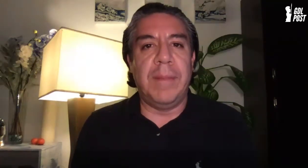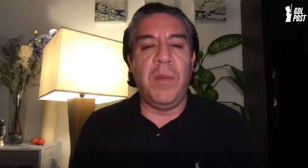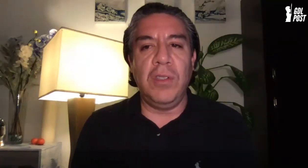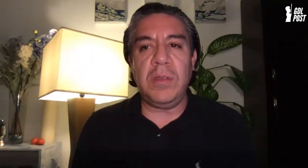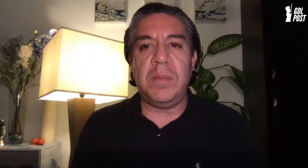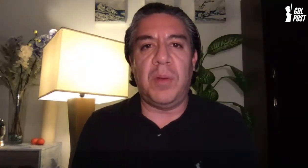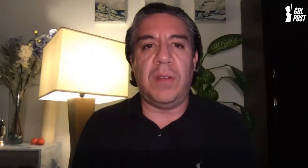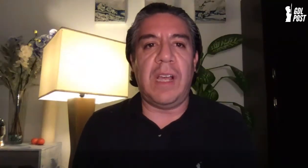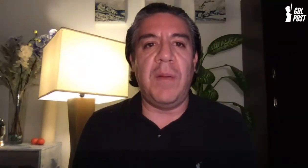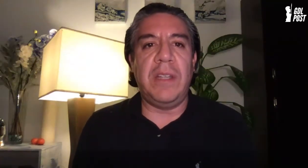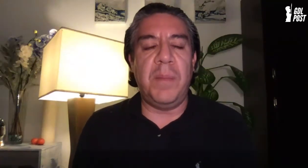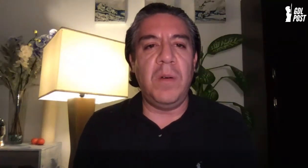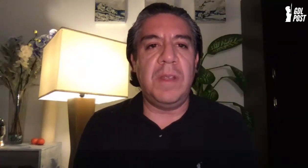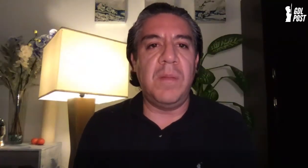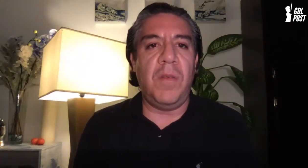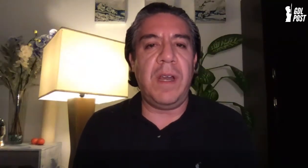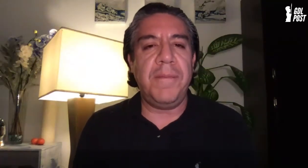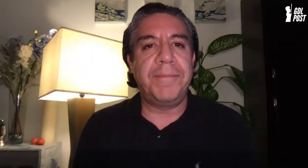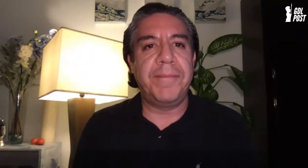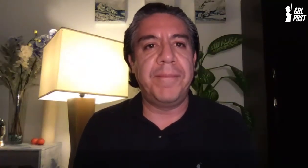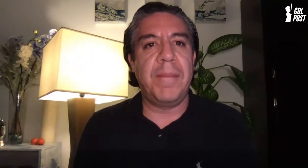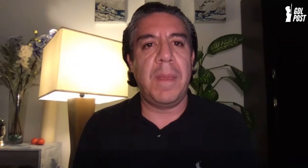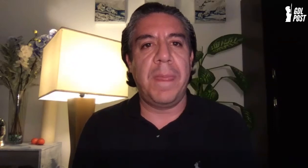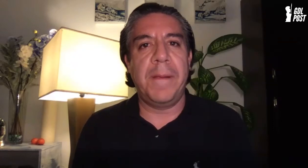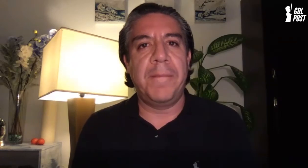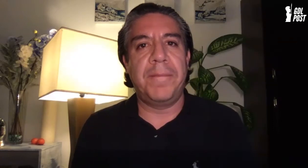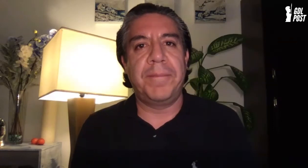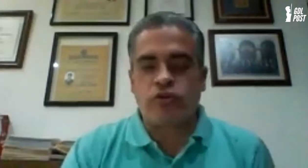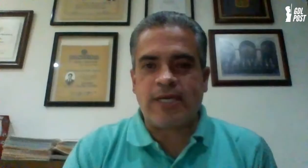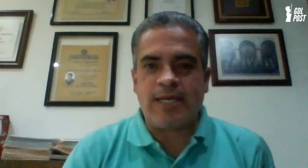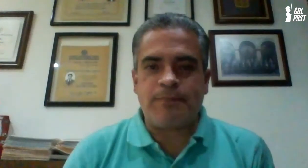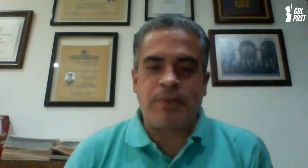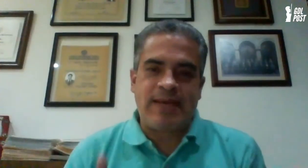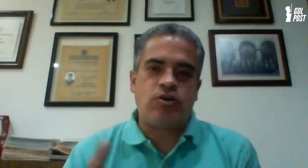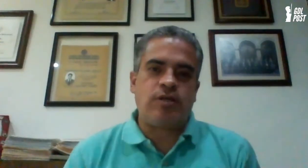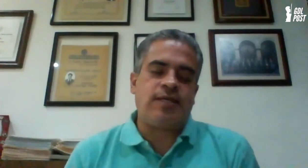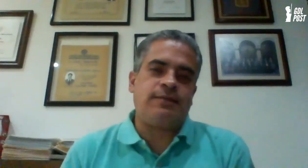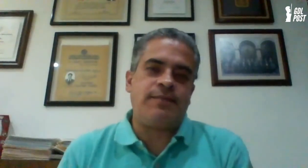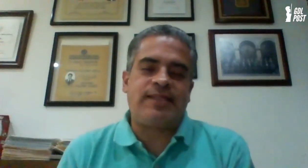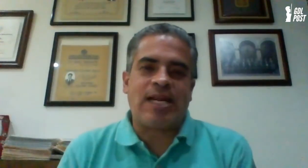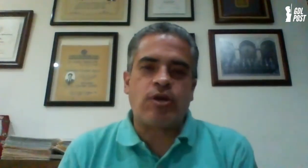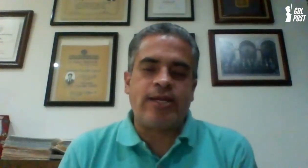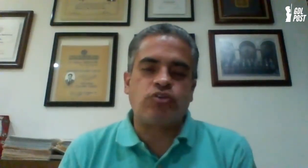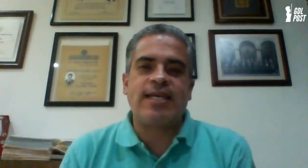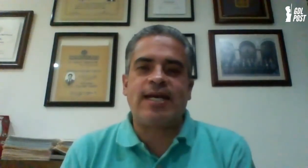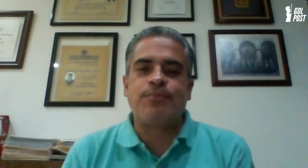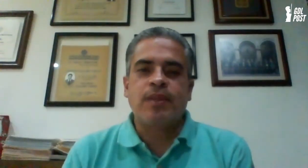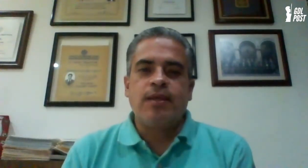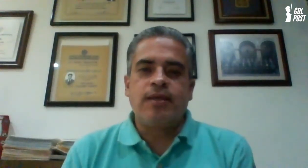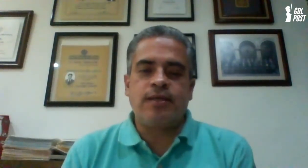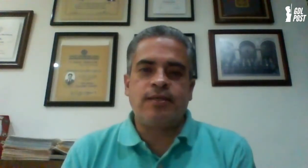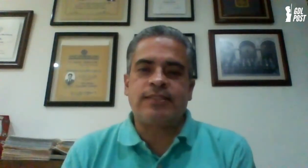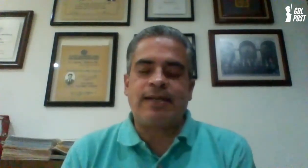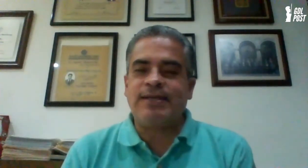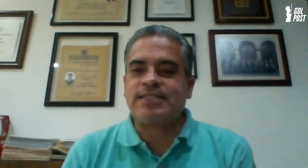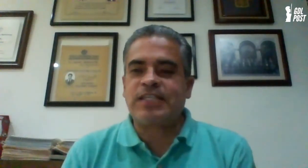bueno, vámonos, porque se nos acaba el tiempo. Mi estimado Fer. Bueno, yo creo que primero invitarlo a que nos siga